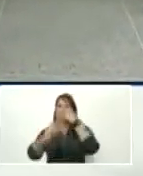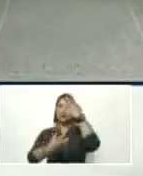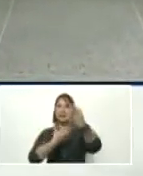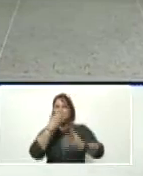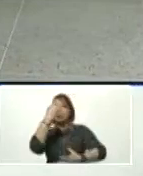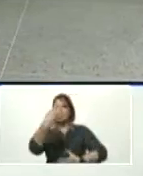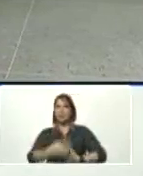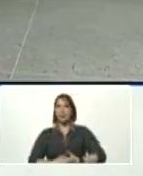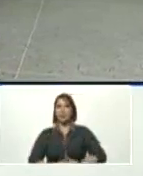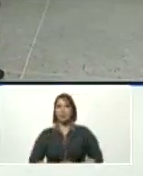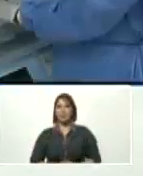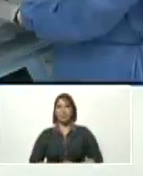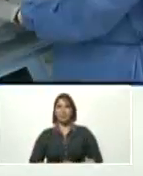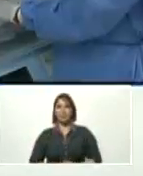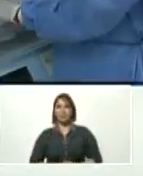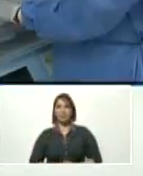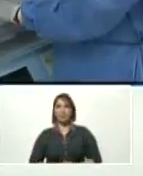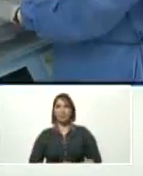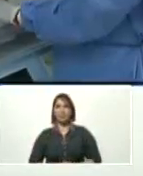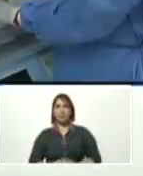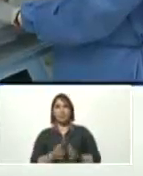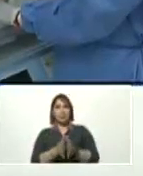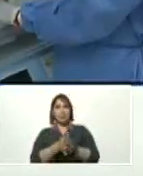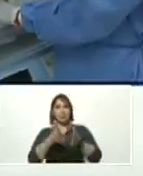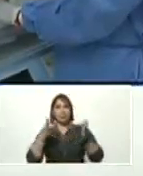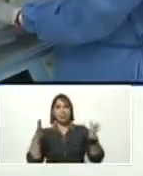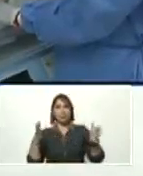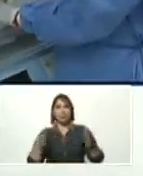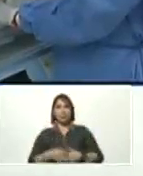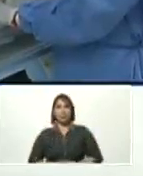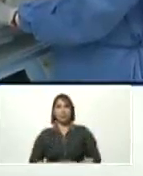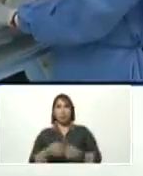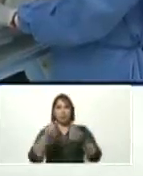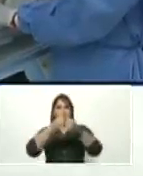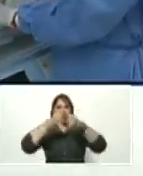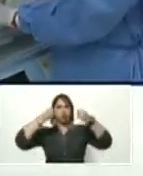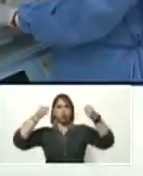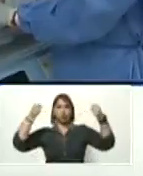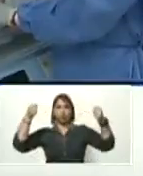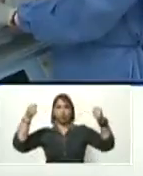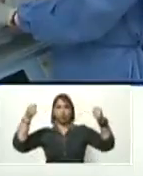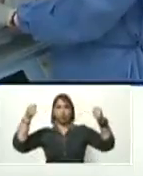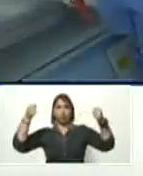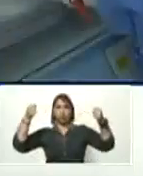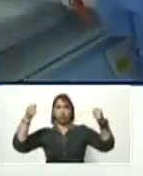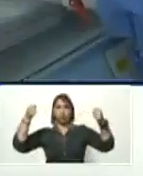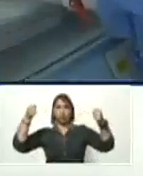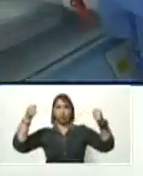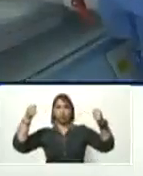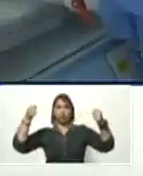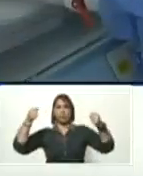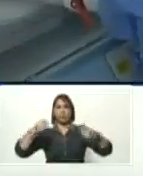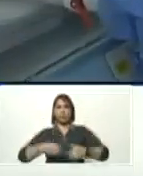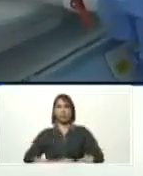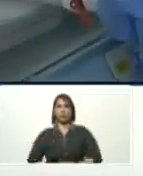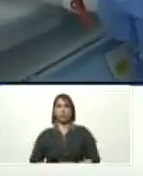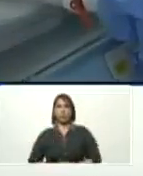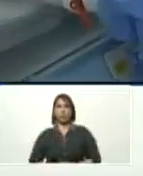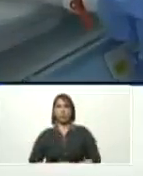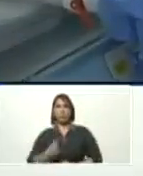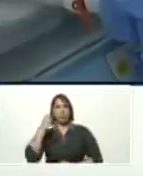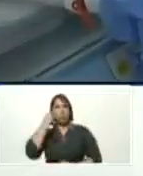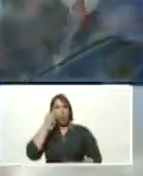signos, con tremenda pancarta allí circular. Esas